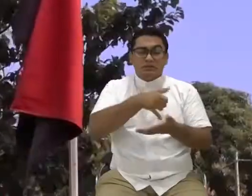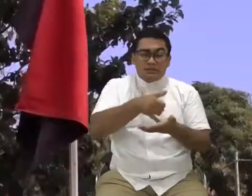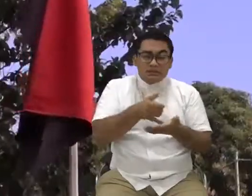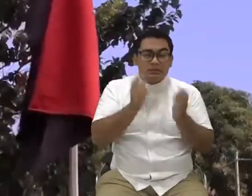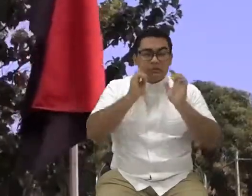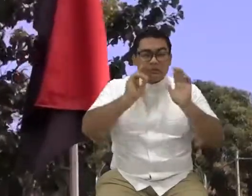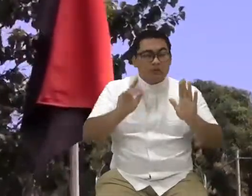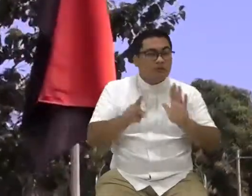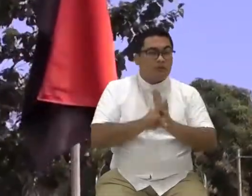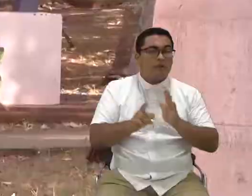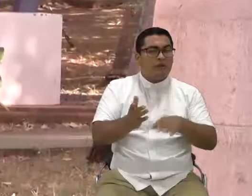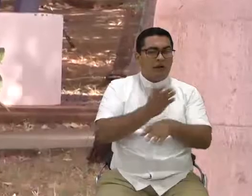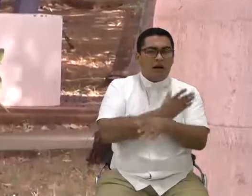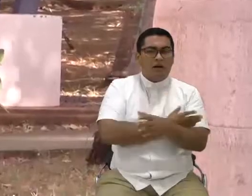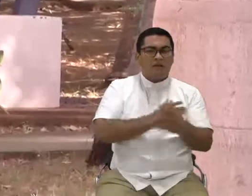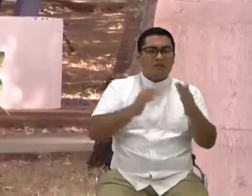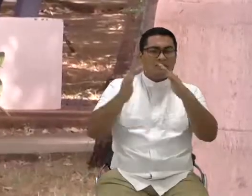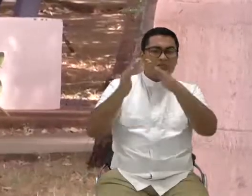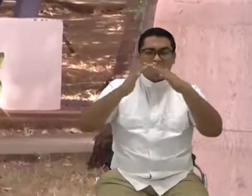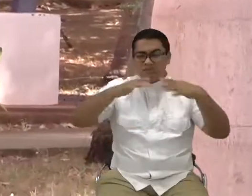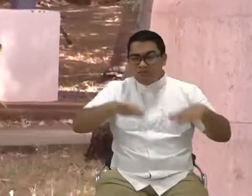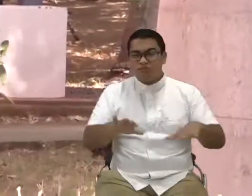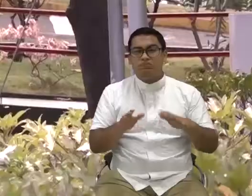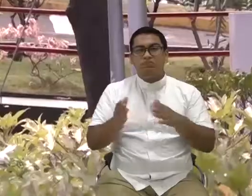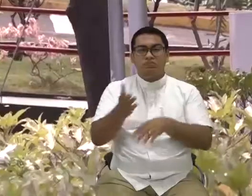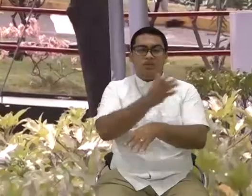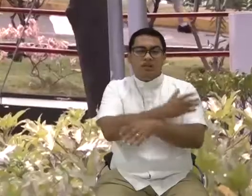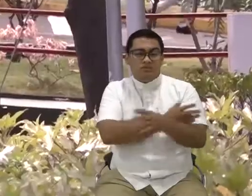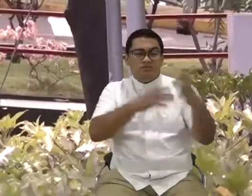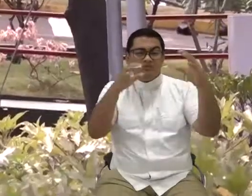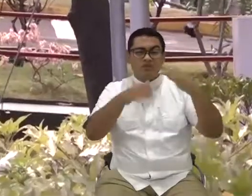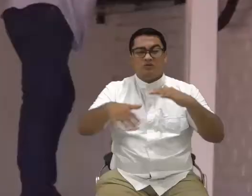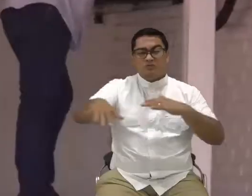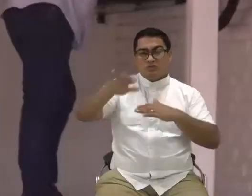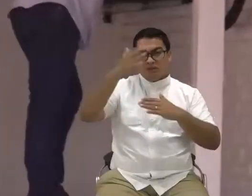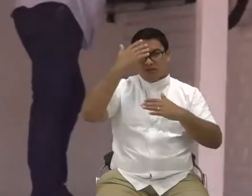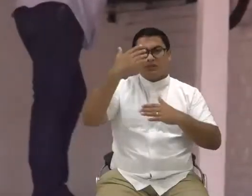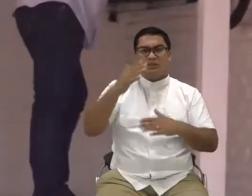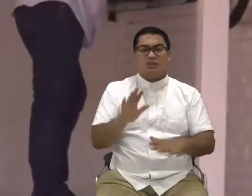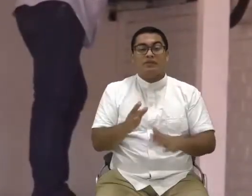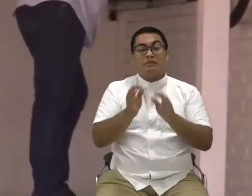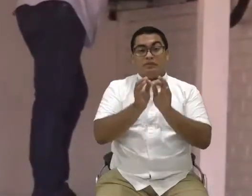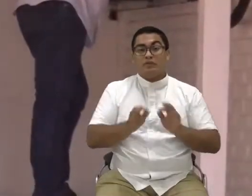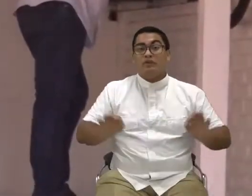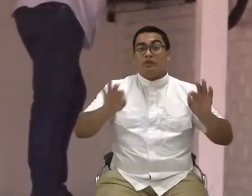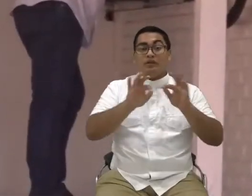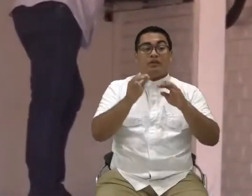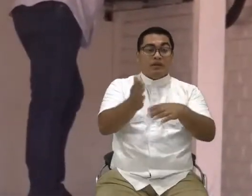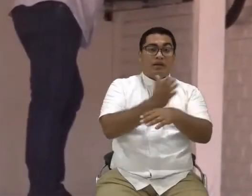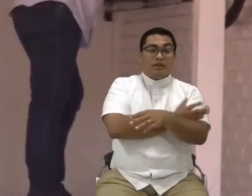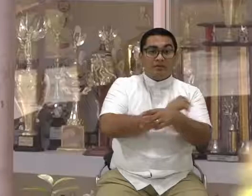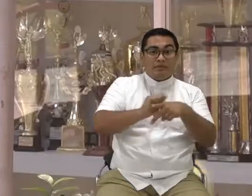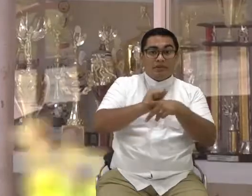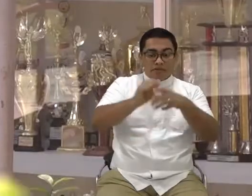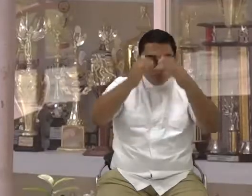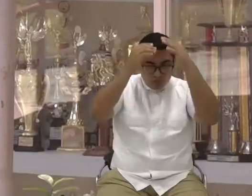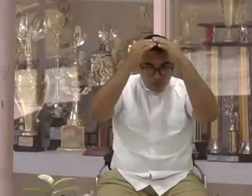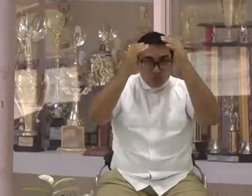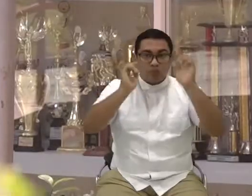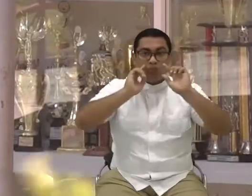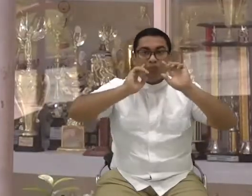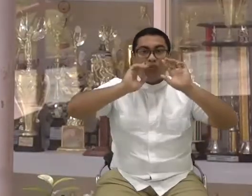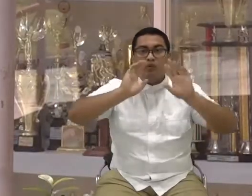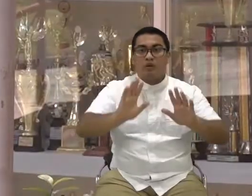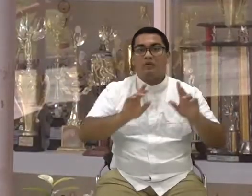vulnerabilidad y han vivido los efectos de eventos naturales o antrópicos, es muy importante la preparación partiendo del componente del estado mental